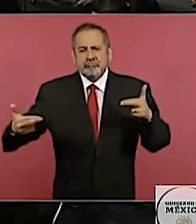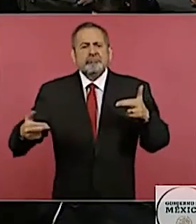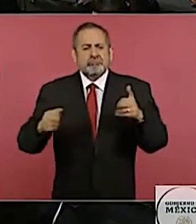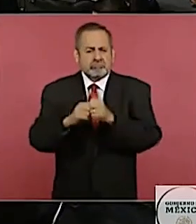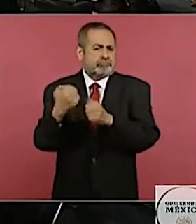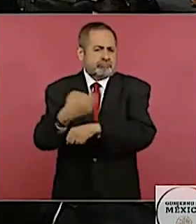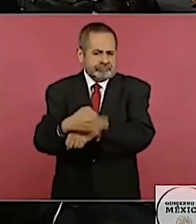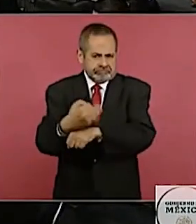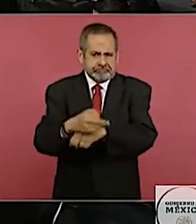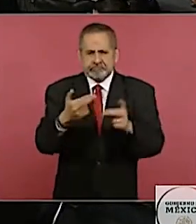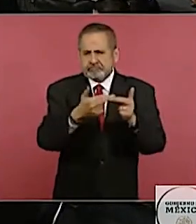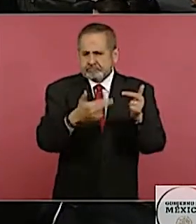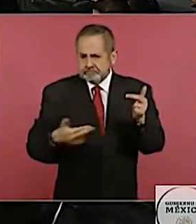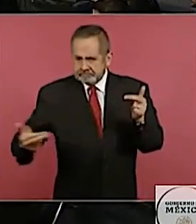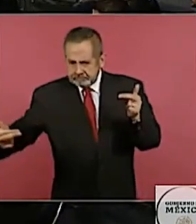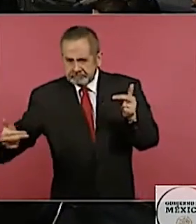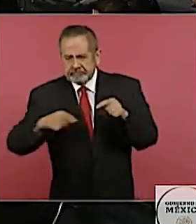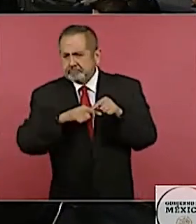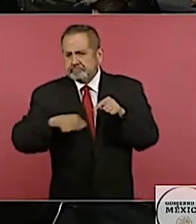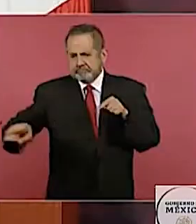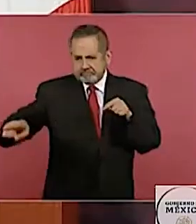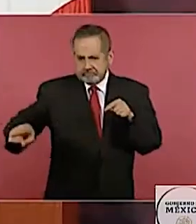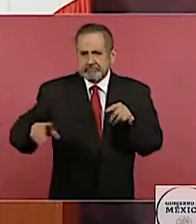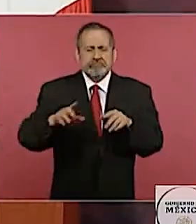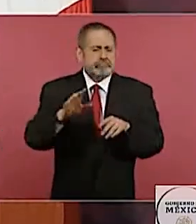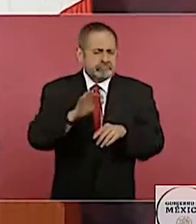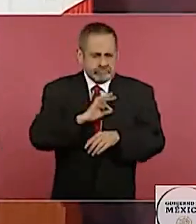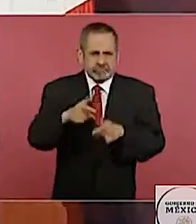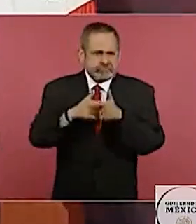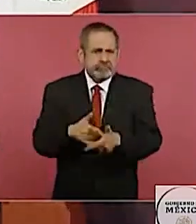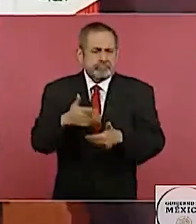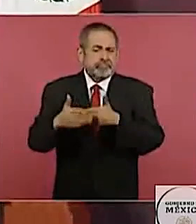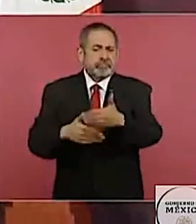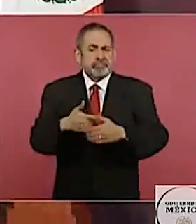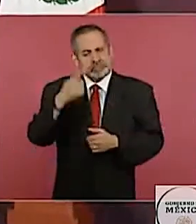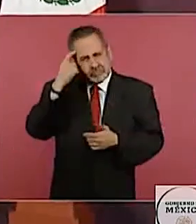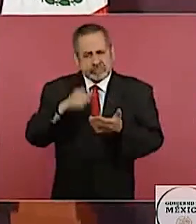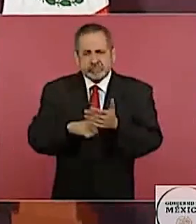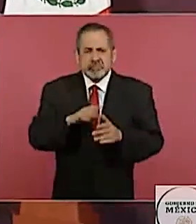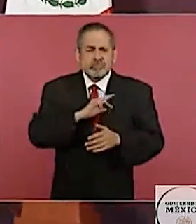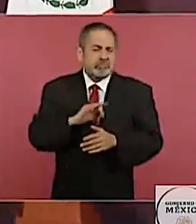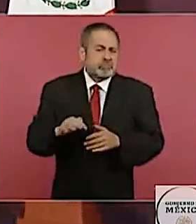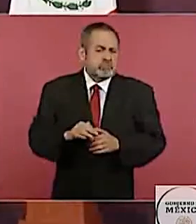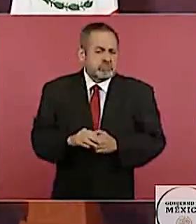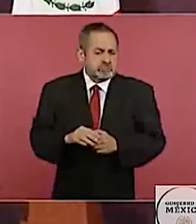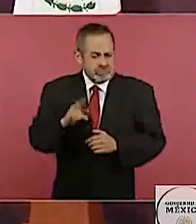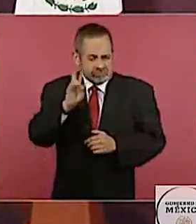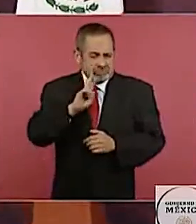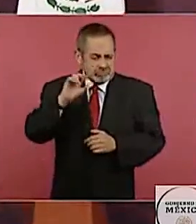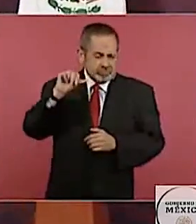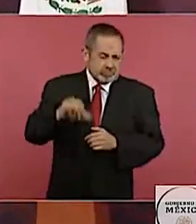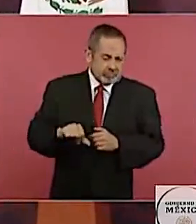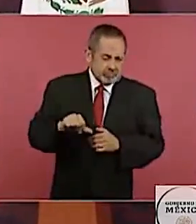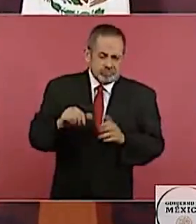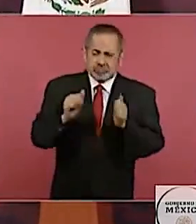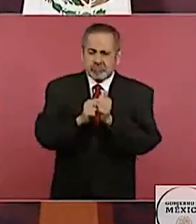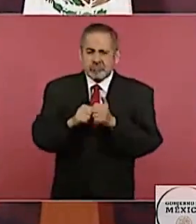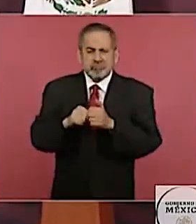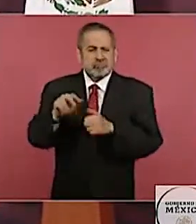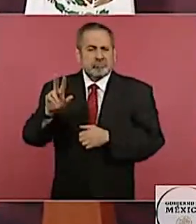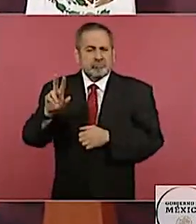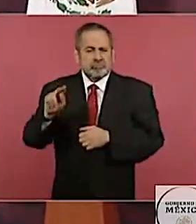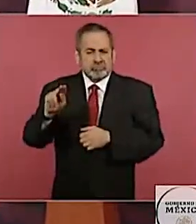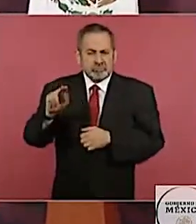provisional y sobre eso Seguiremos avanzando entonces yo espero que si restablezcas hoy cercano al